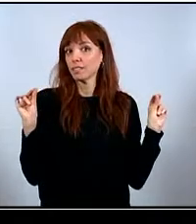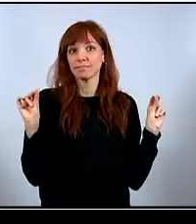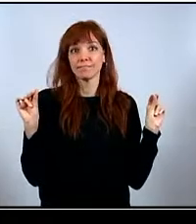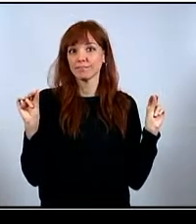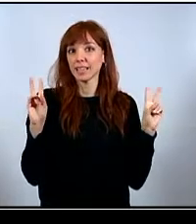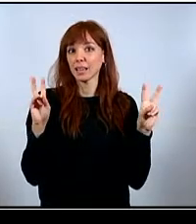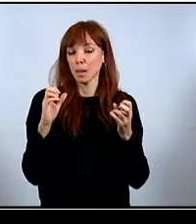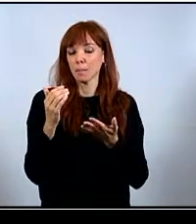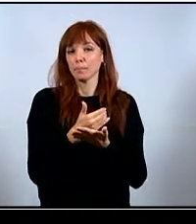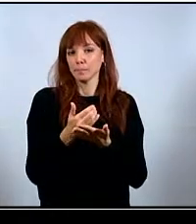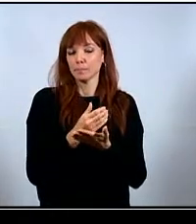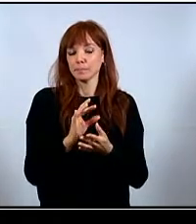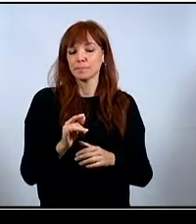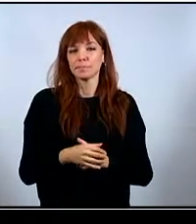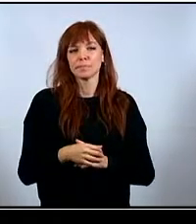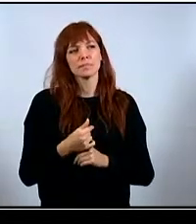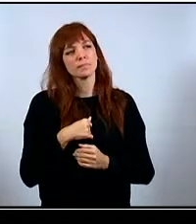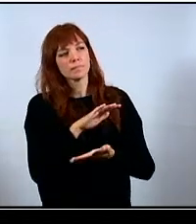esos 20 millones.